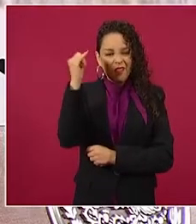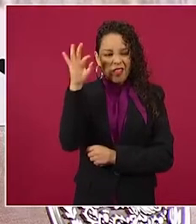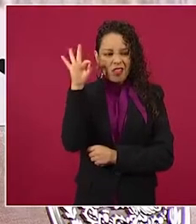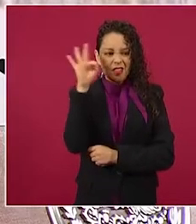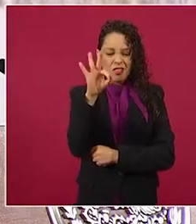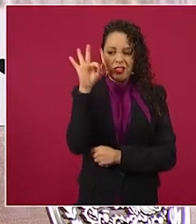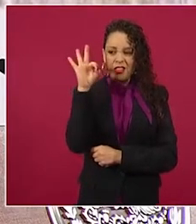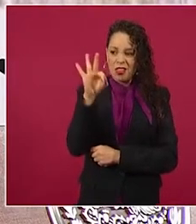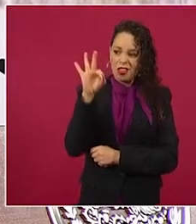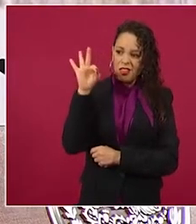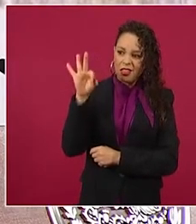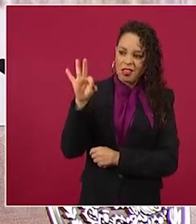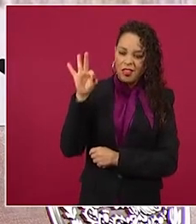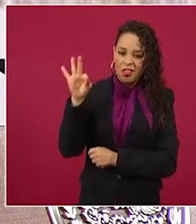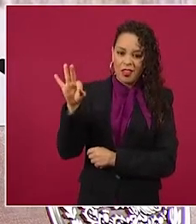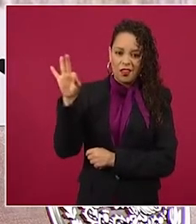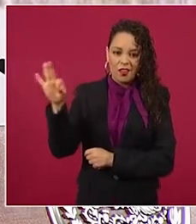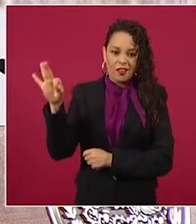cualquier